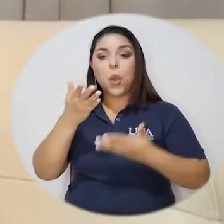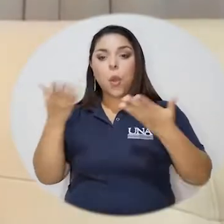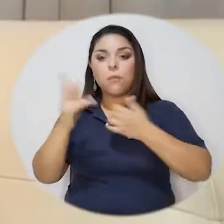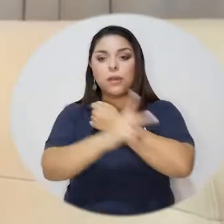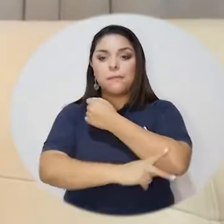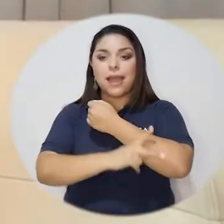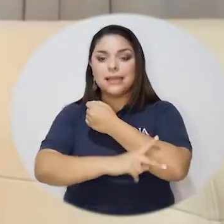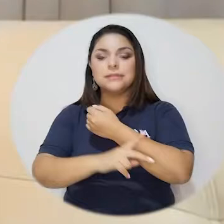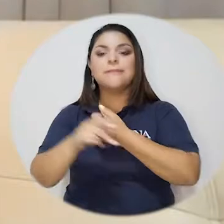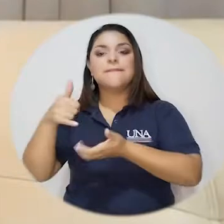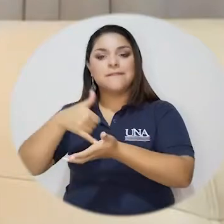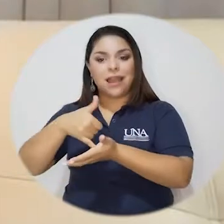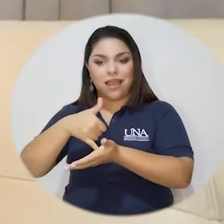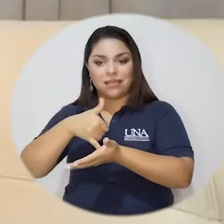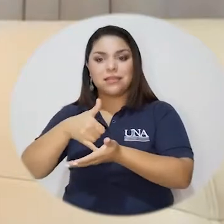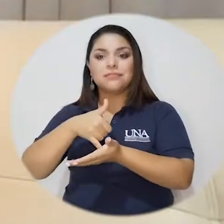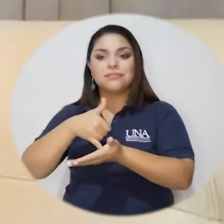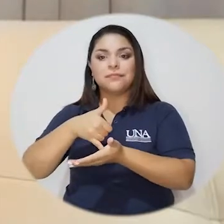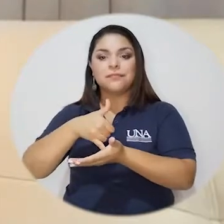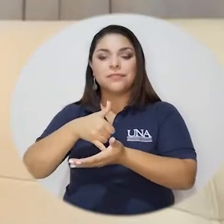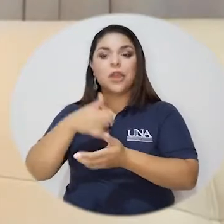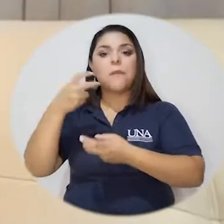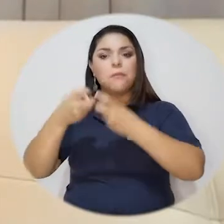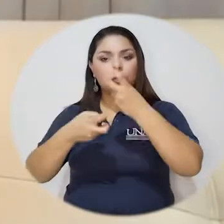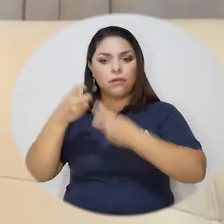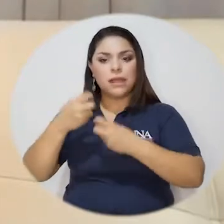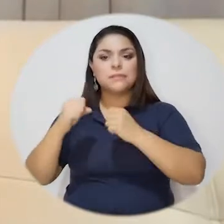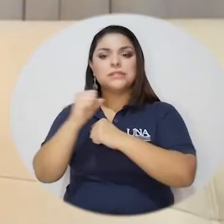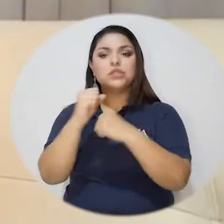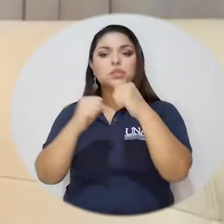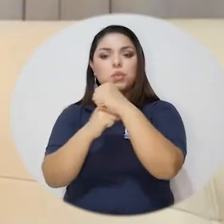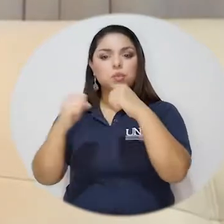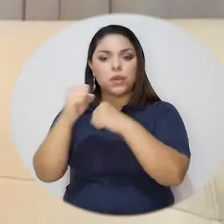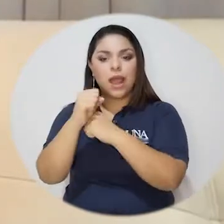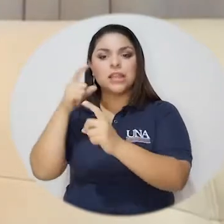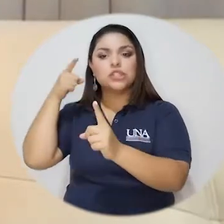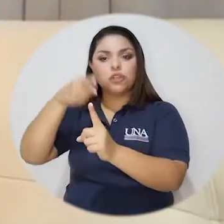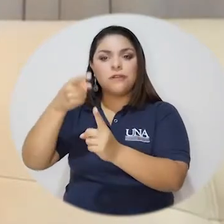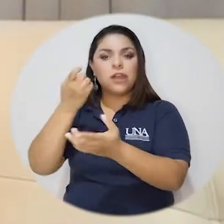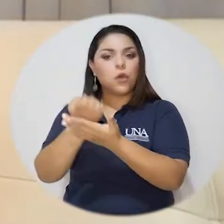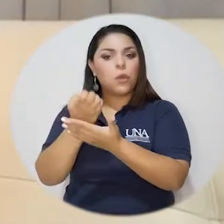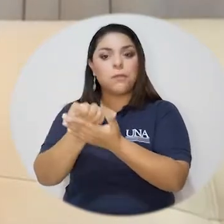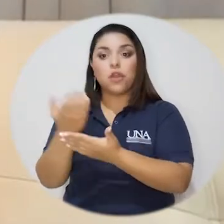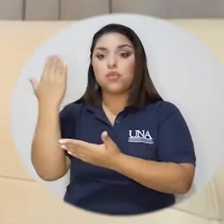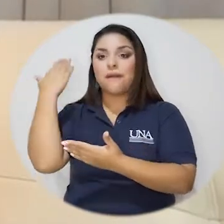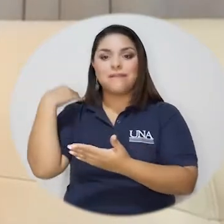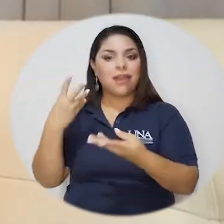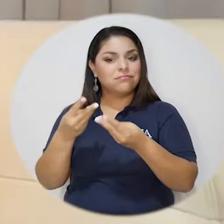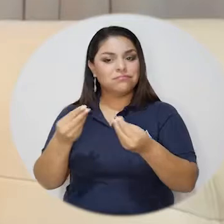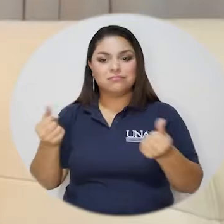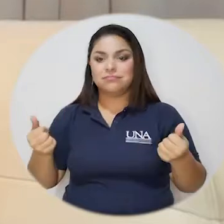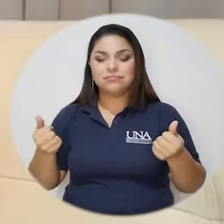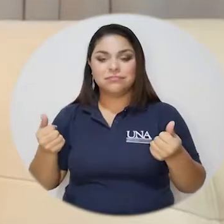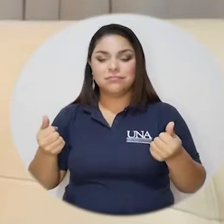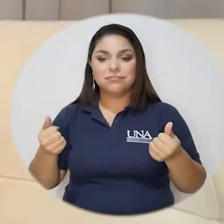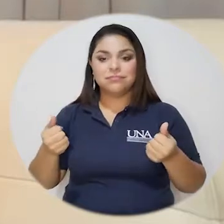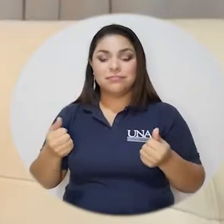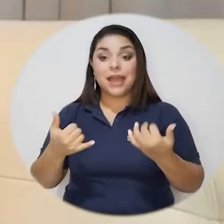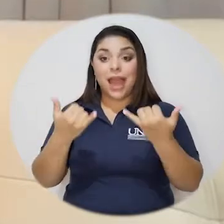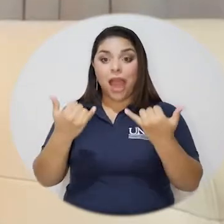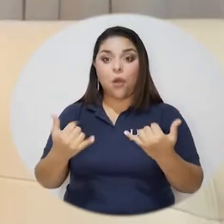condición del país en esta materia era frágil y vulnerable, con problemas estructurales en materia económica que no habíamos